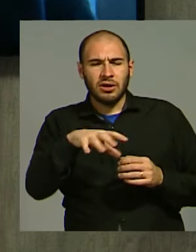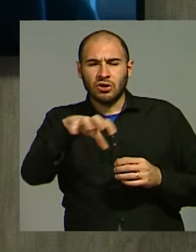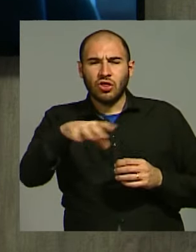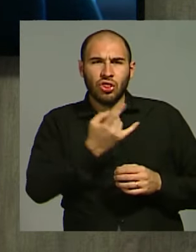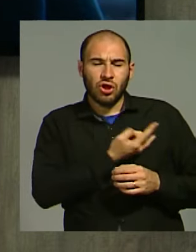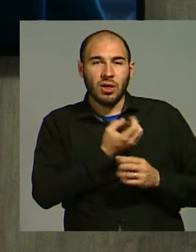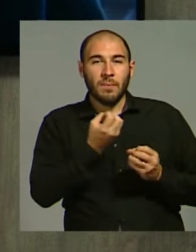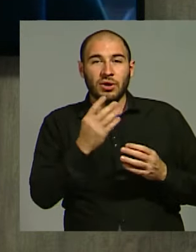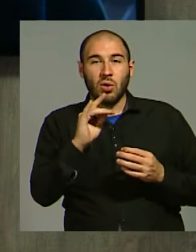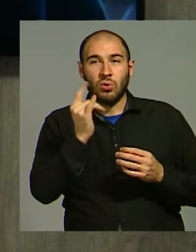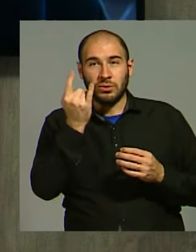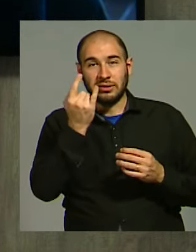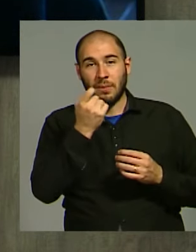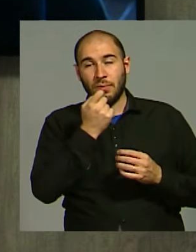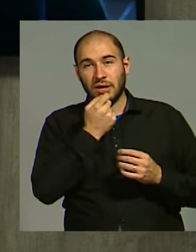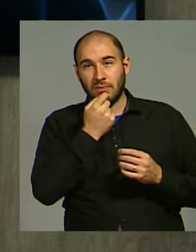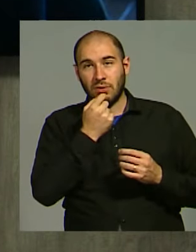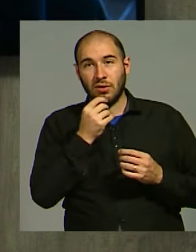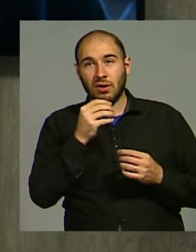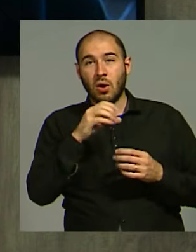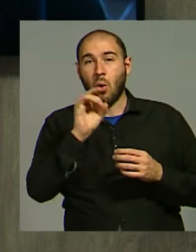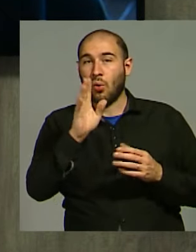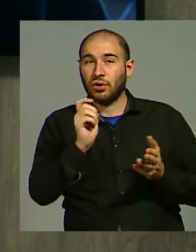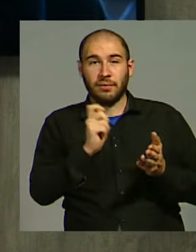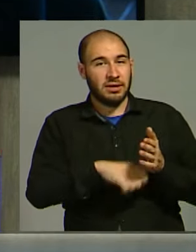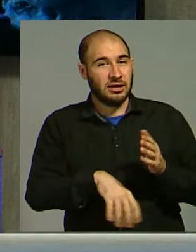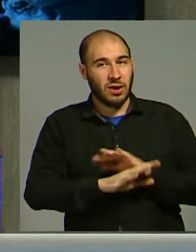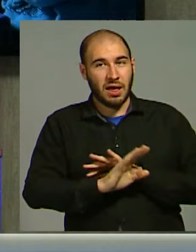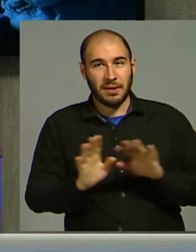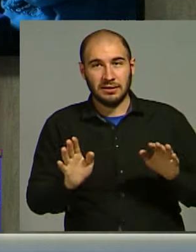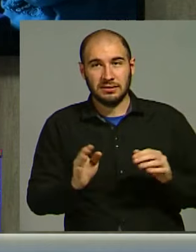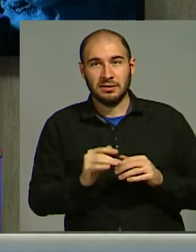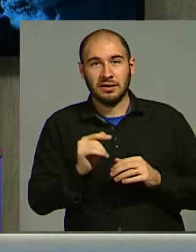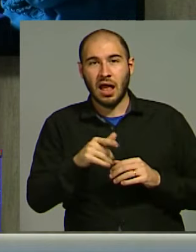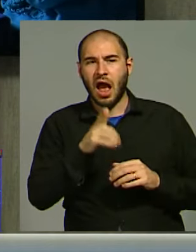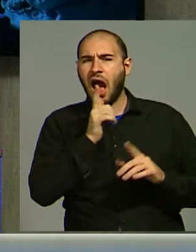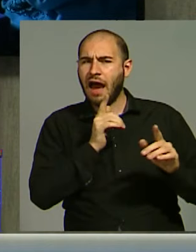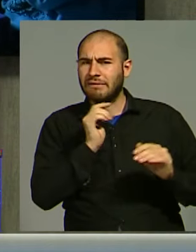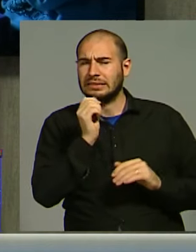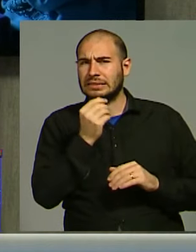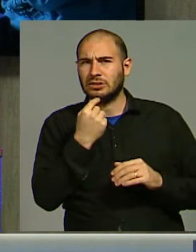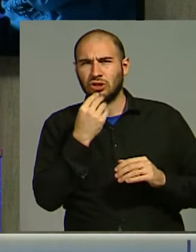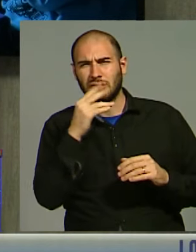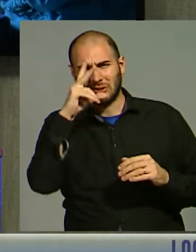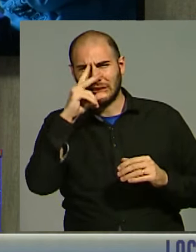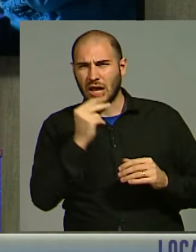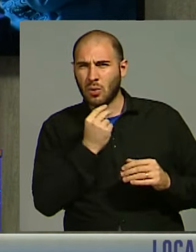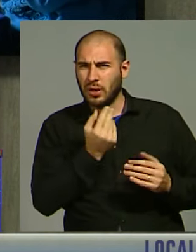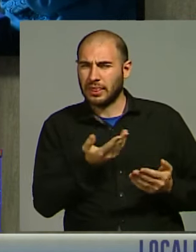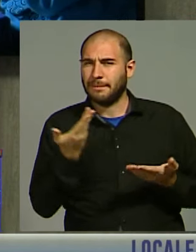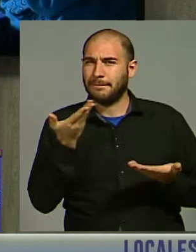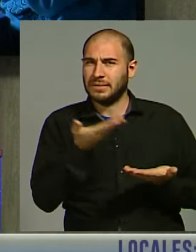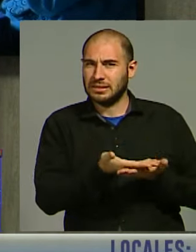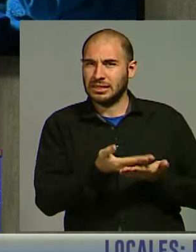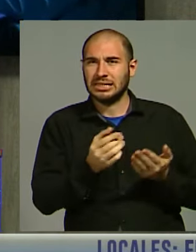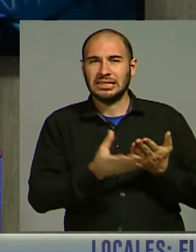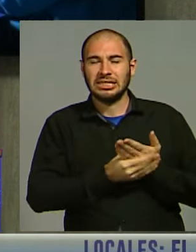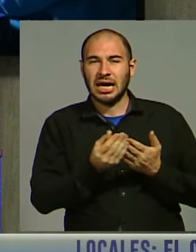hay universidades, como digo, que solo incluyen la matrícula y eso no lo tienen en cuenta a la hora de presentarse. Entonces, es